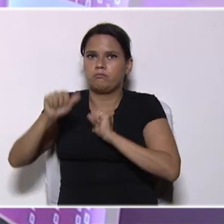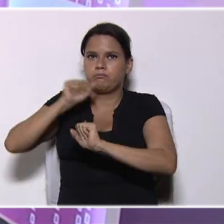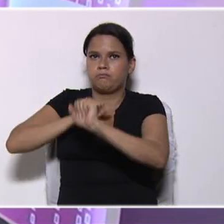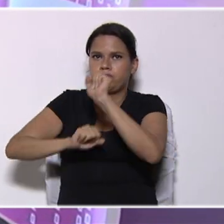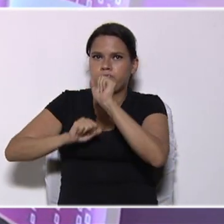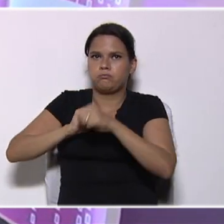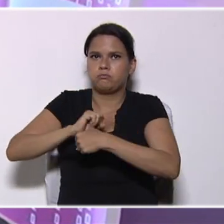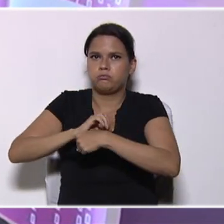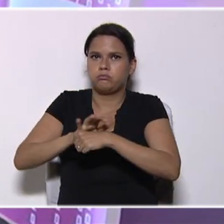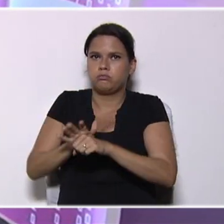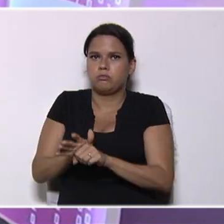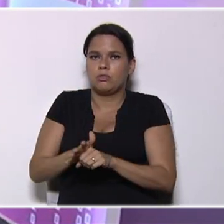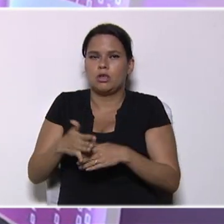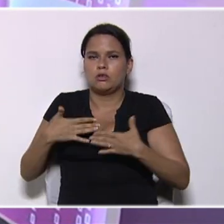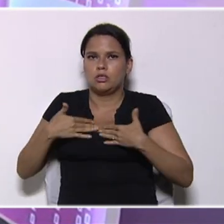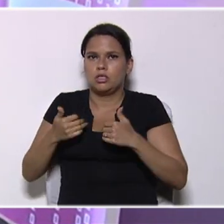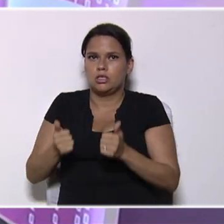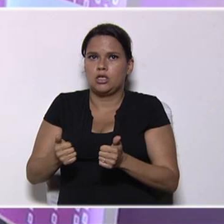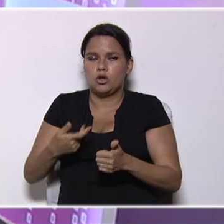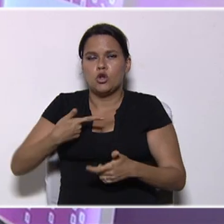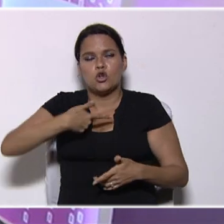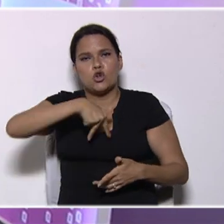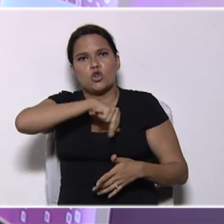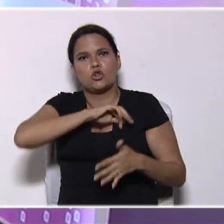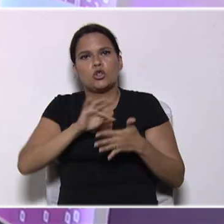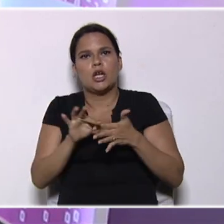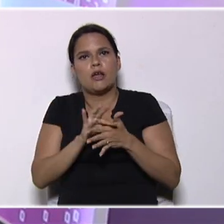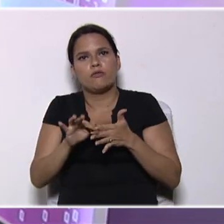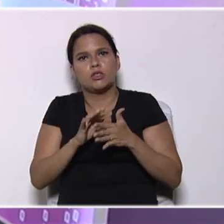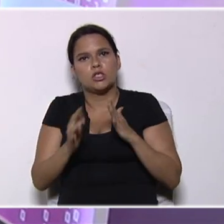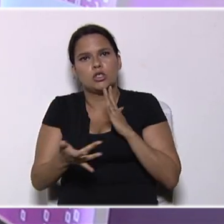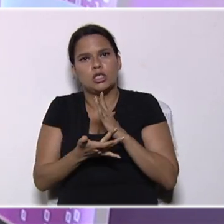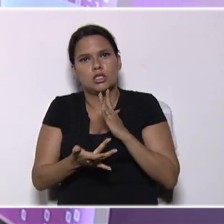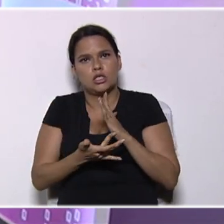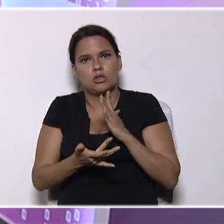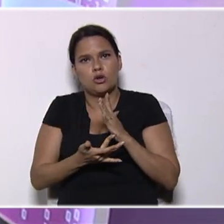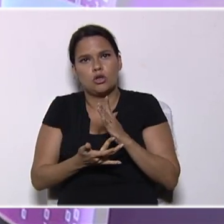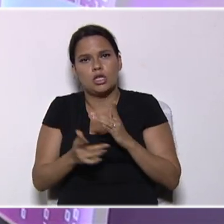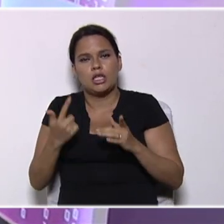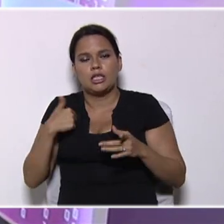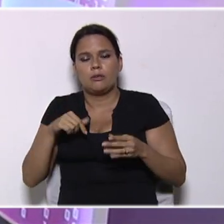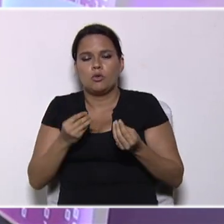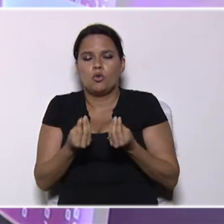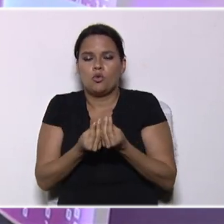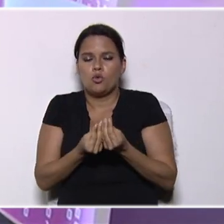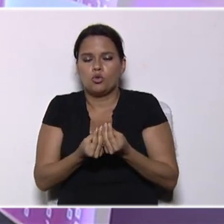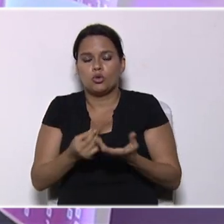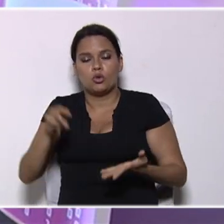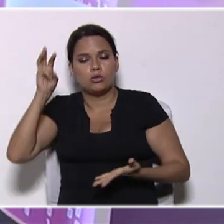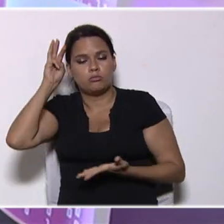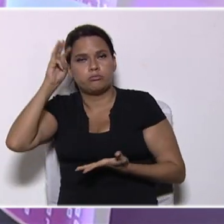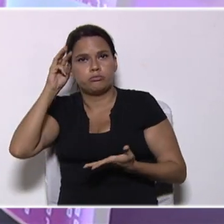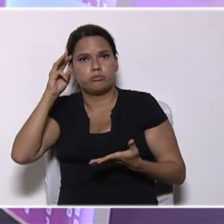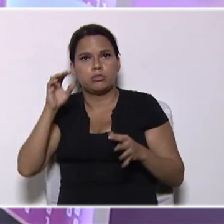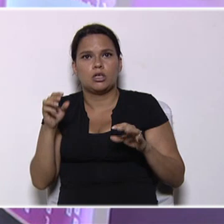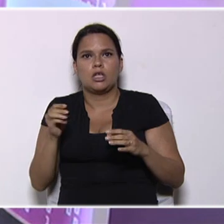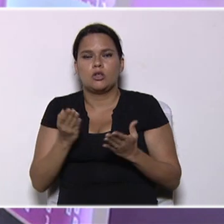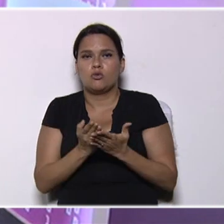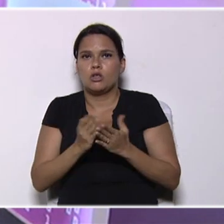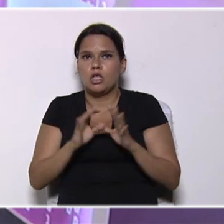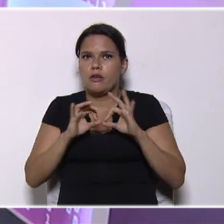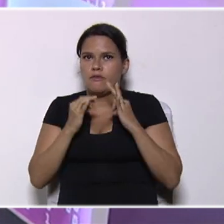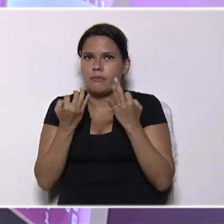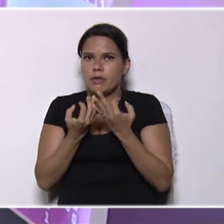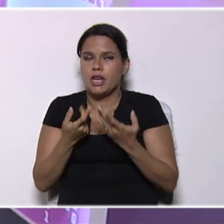bioseguridad para resguardar nuestra salud. Nosotros en Fundavit nos mantenemos junto al docente, el estudiante y la familia en la búsqueda de